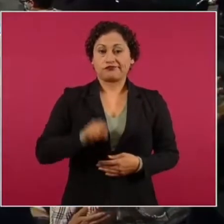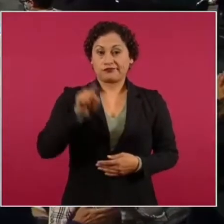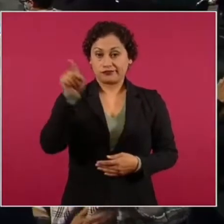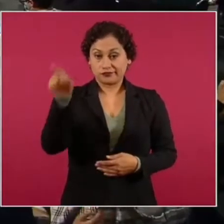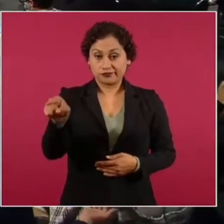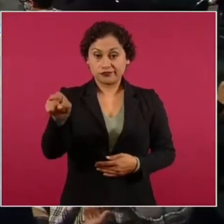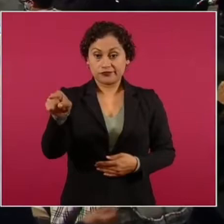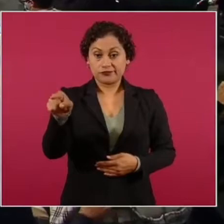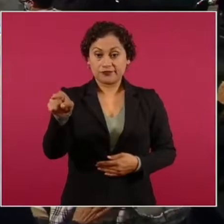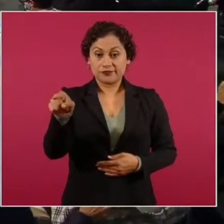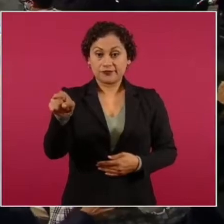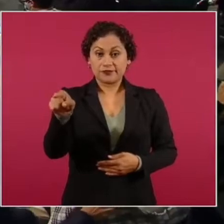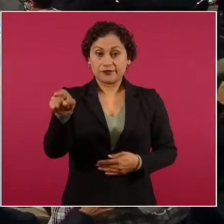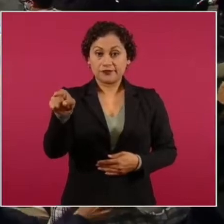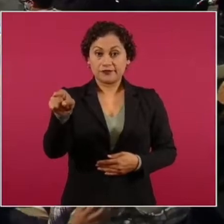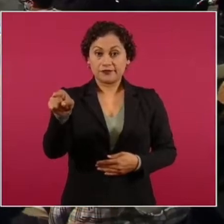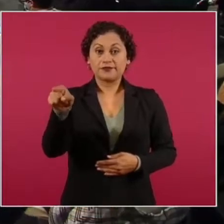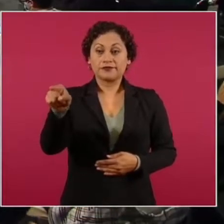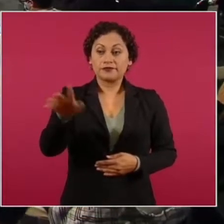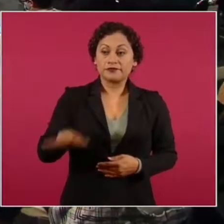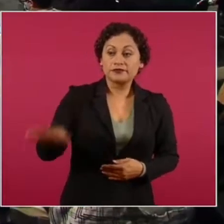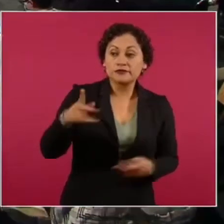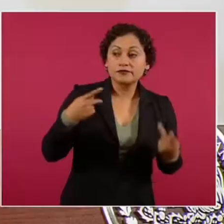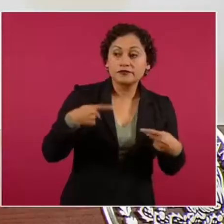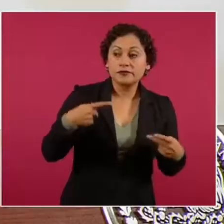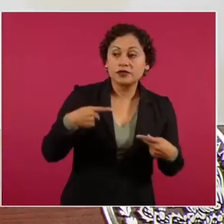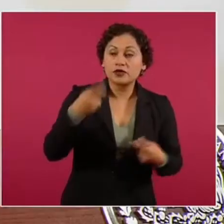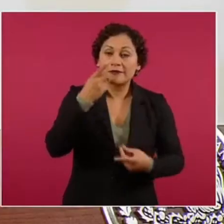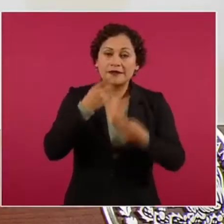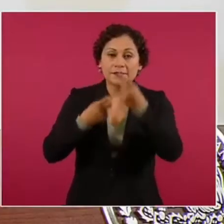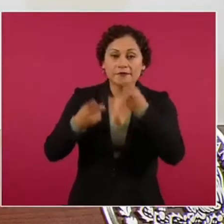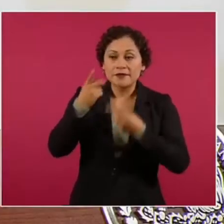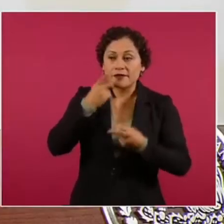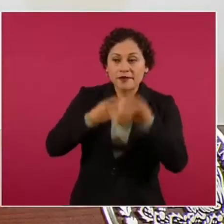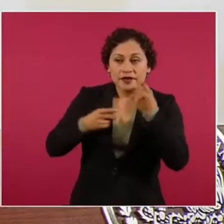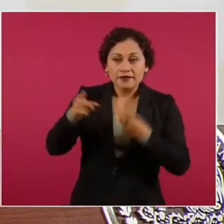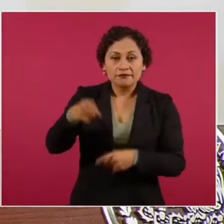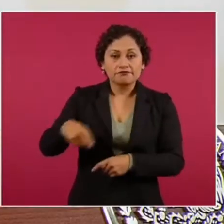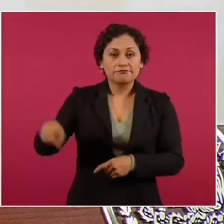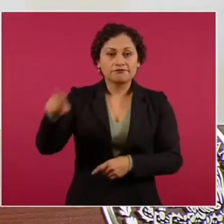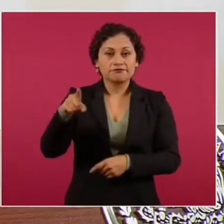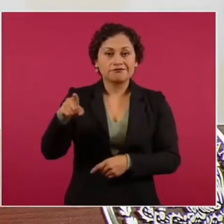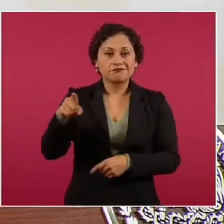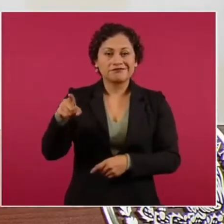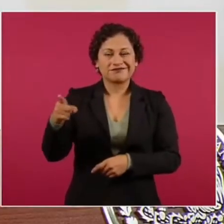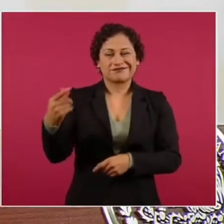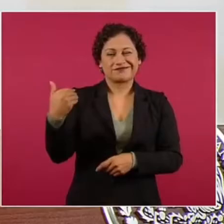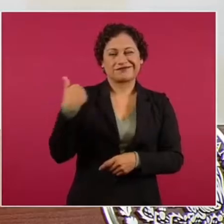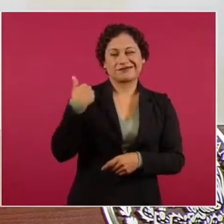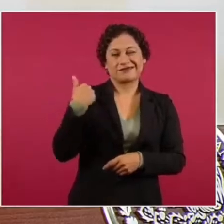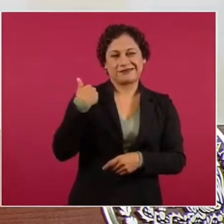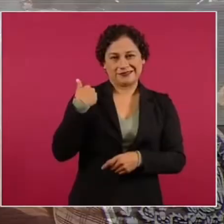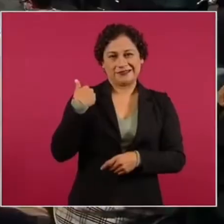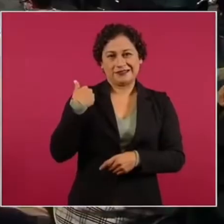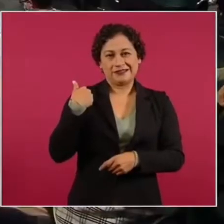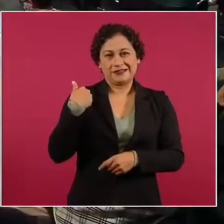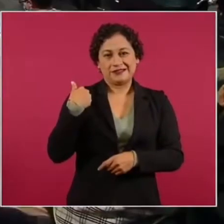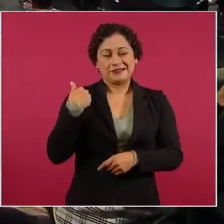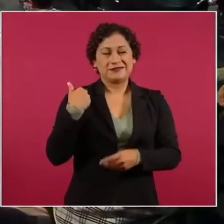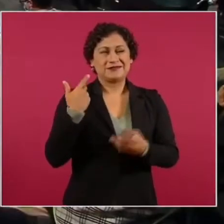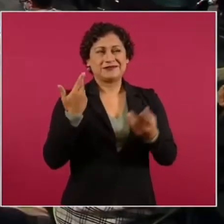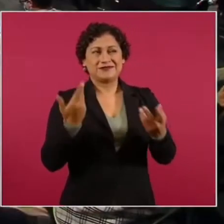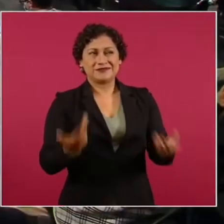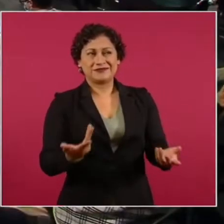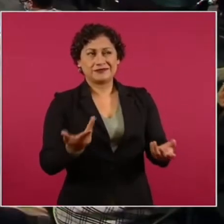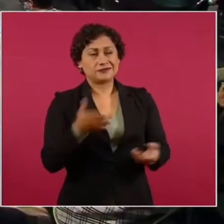la demanda de unos ciudadanos: oiga, no se